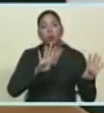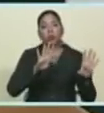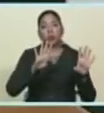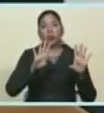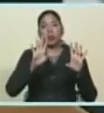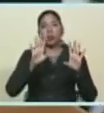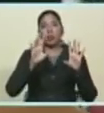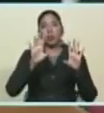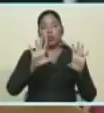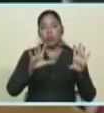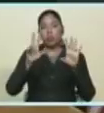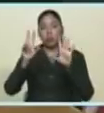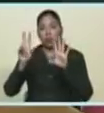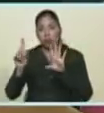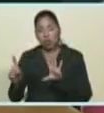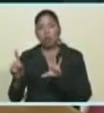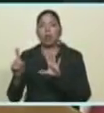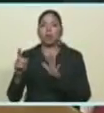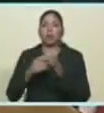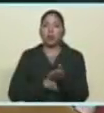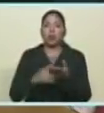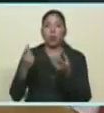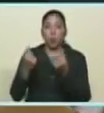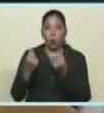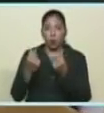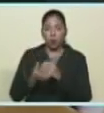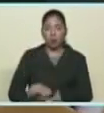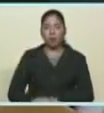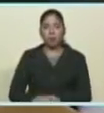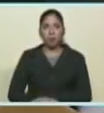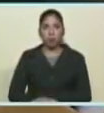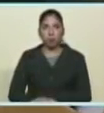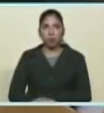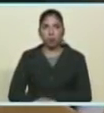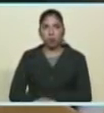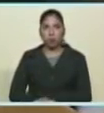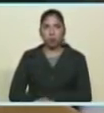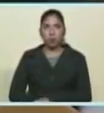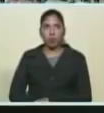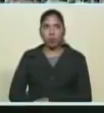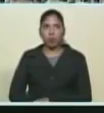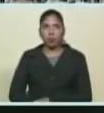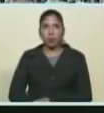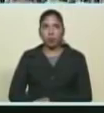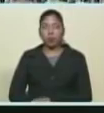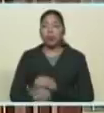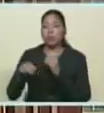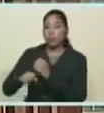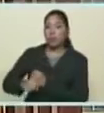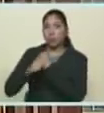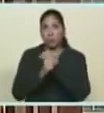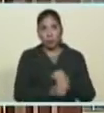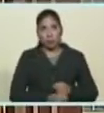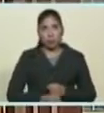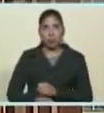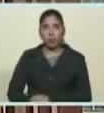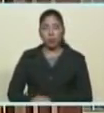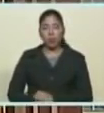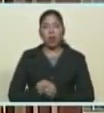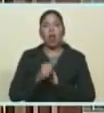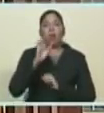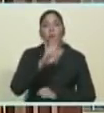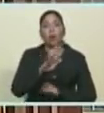416 millones de bolívares, gobernación 34.329 millones de bolívares. Delta Amacuro,